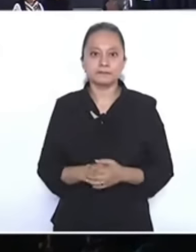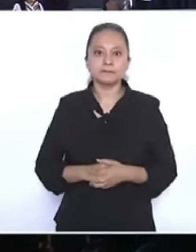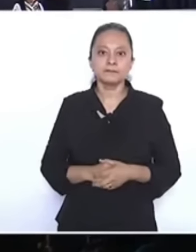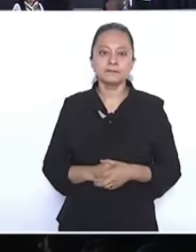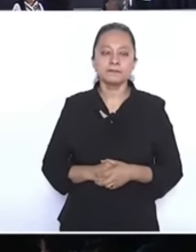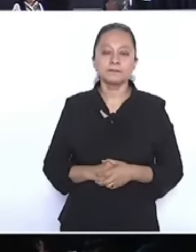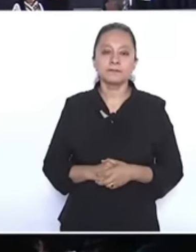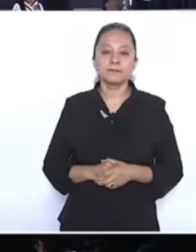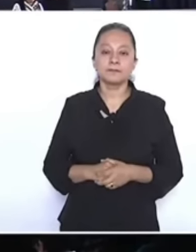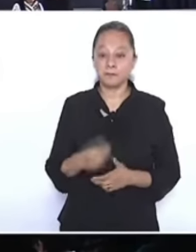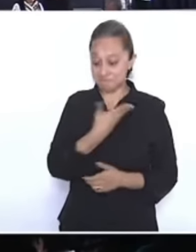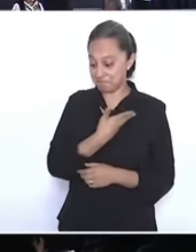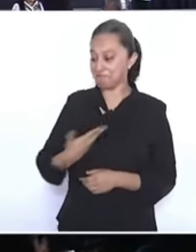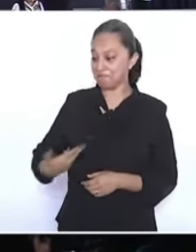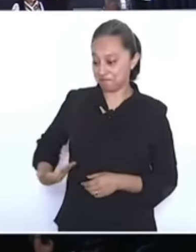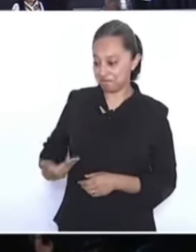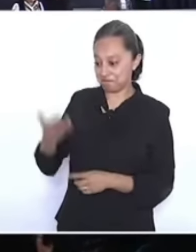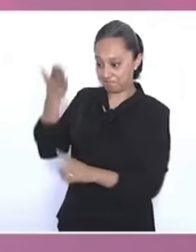cumplió.